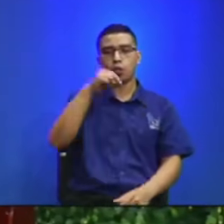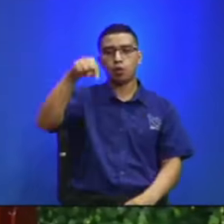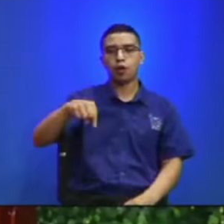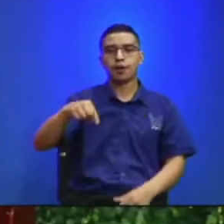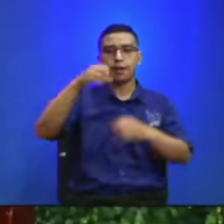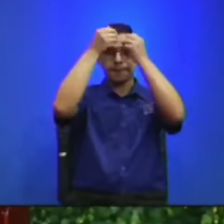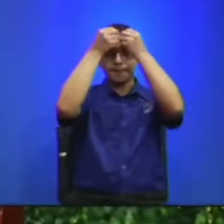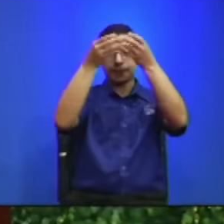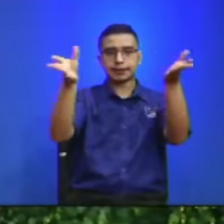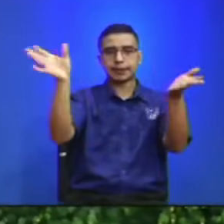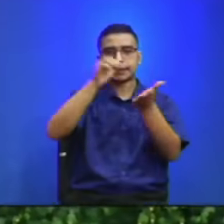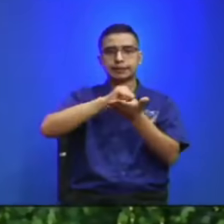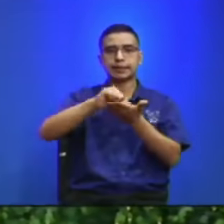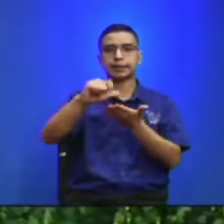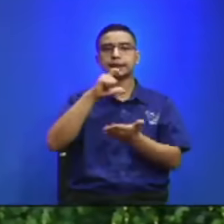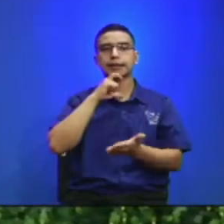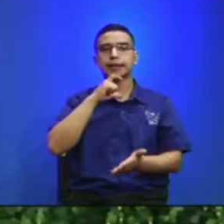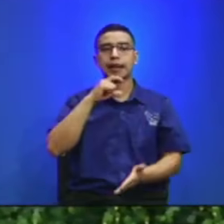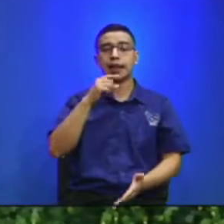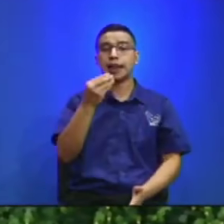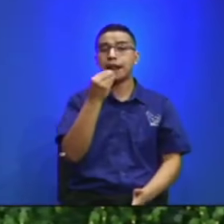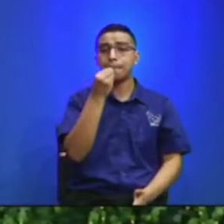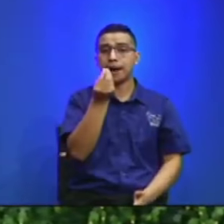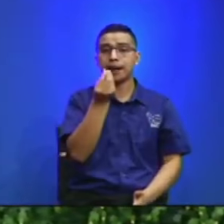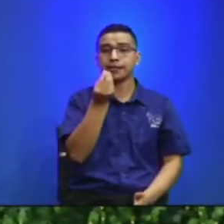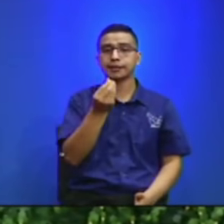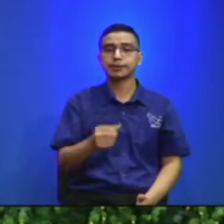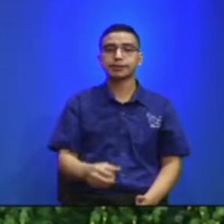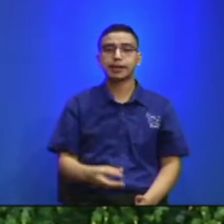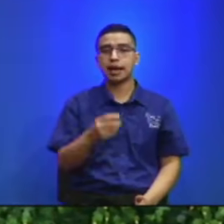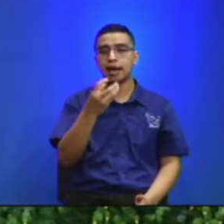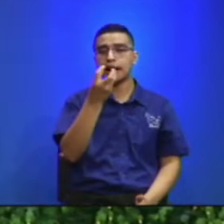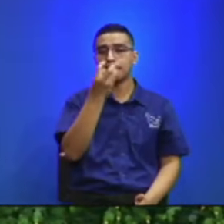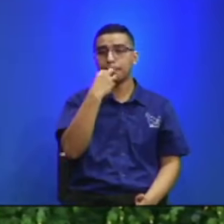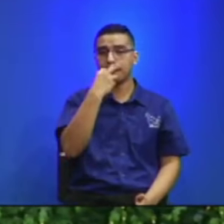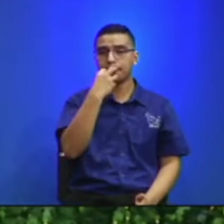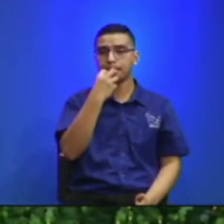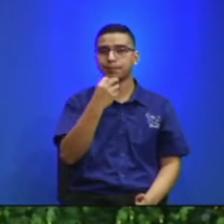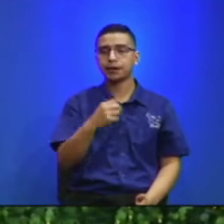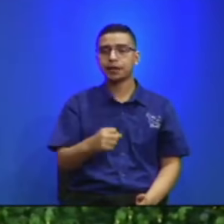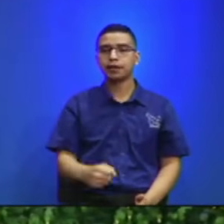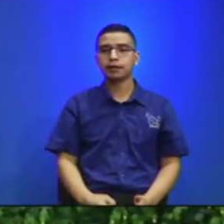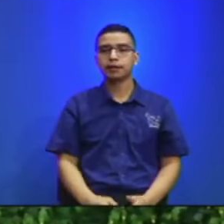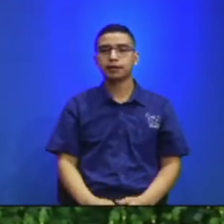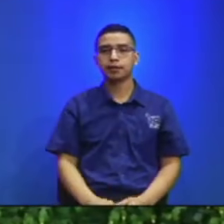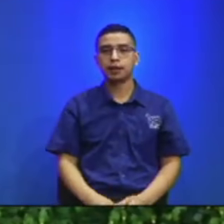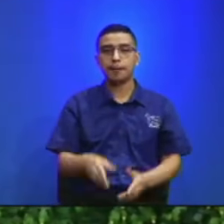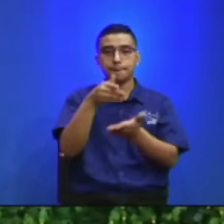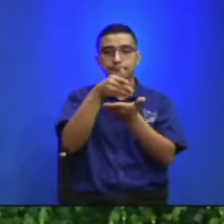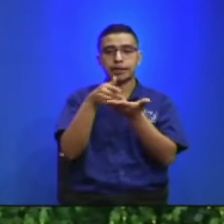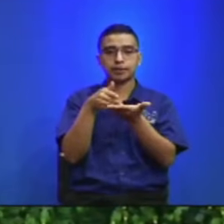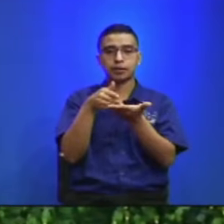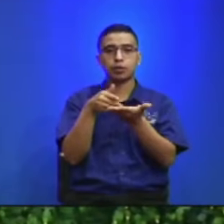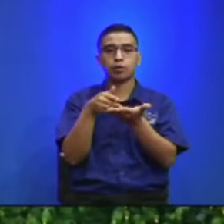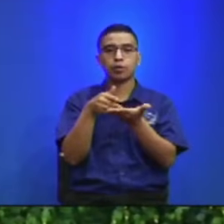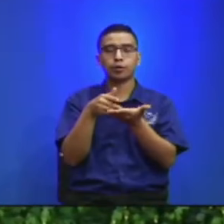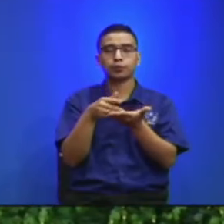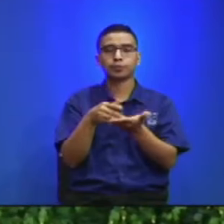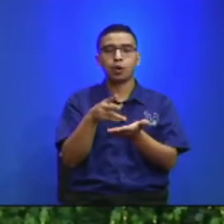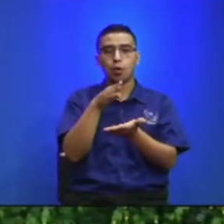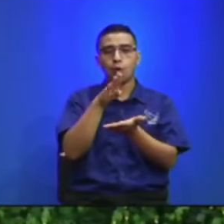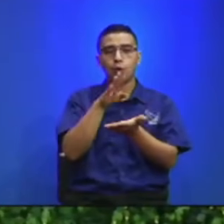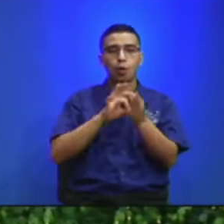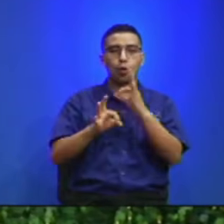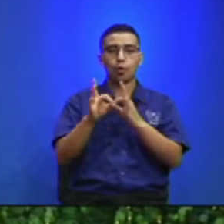la cena de esta forma este pan ha sido partido o cortado